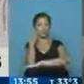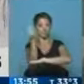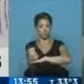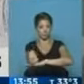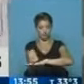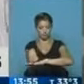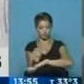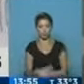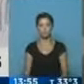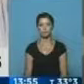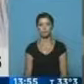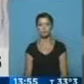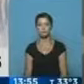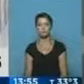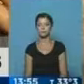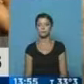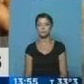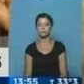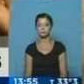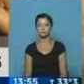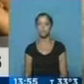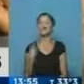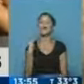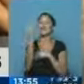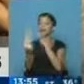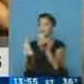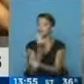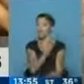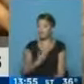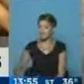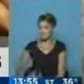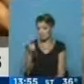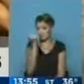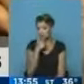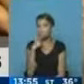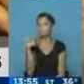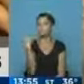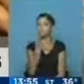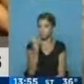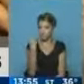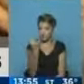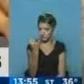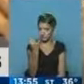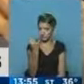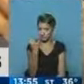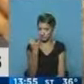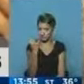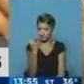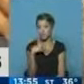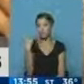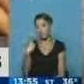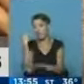a panamá los candidatos del presidente macri la verdad que han sido importantes en destinos muy relevantes para